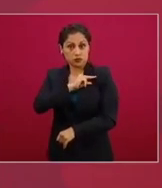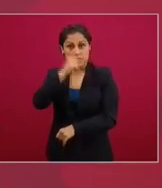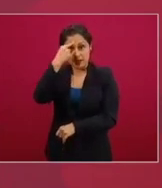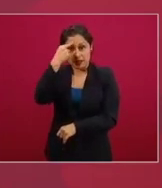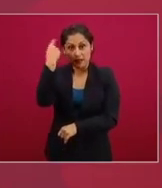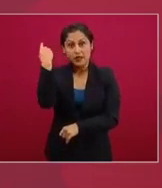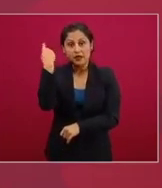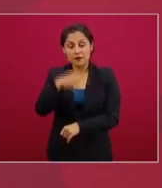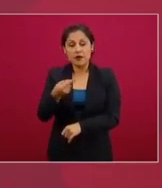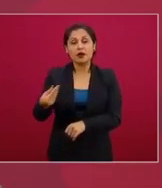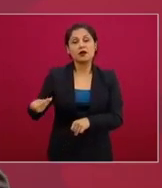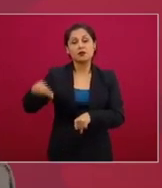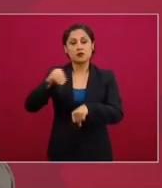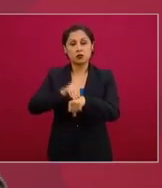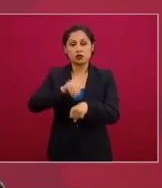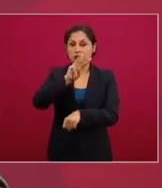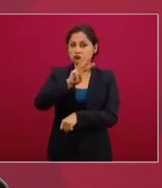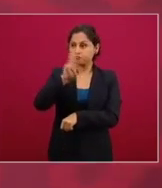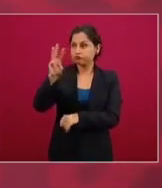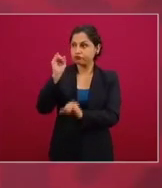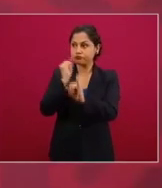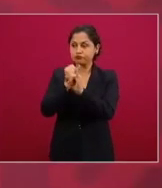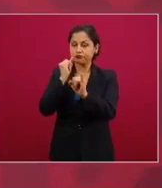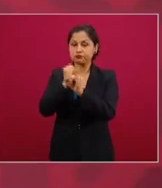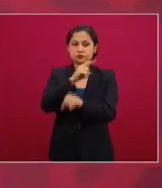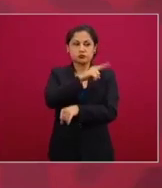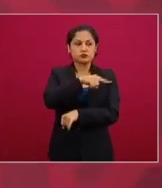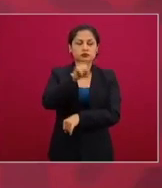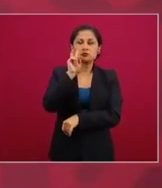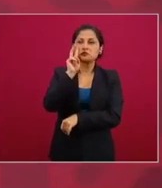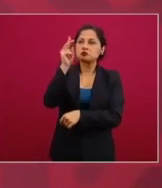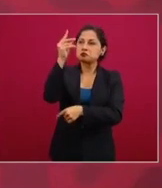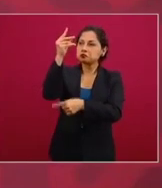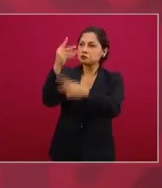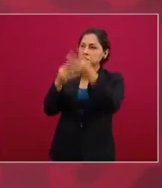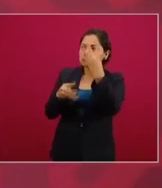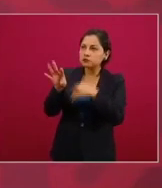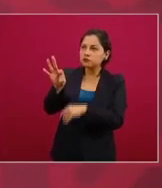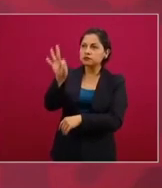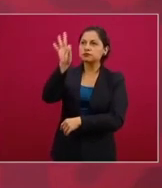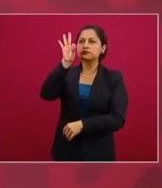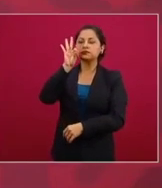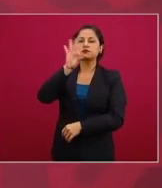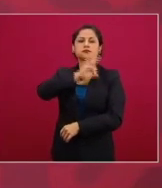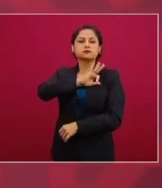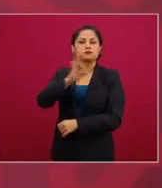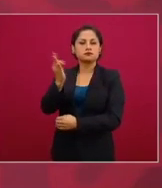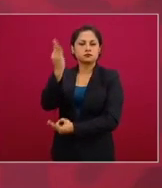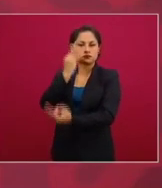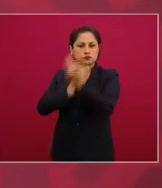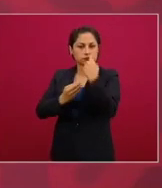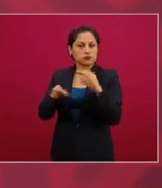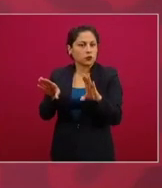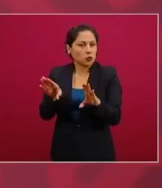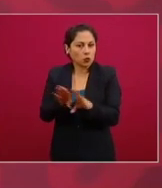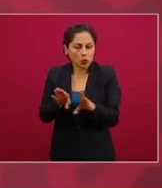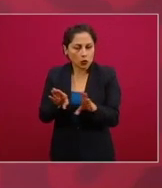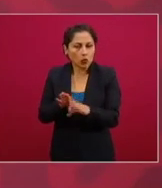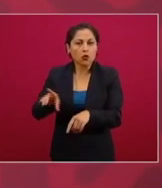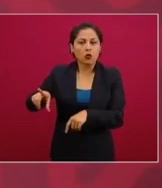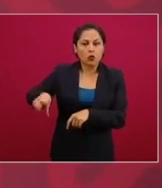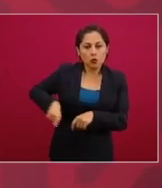una plataforma que permite encontrar el mejor modelo de aprovechar los recursos públicos y privados. En la medida que